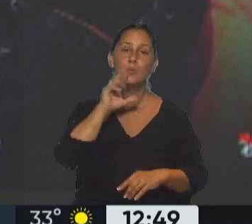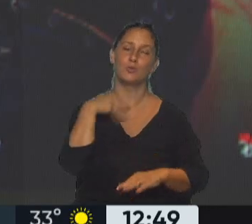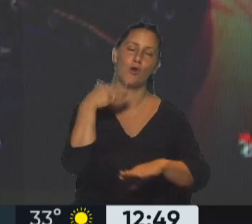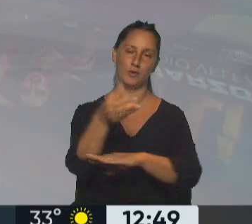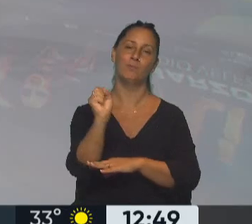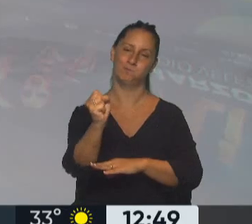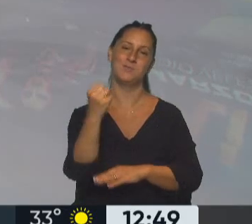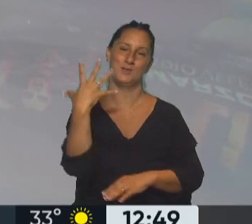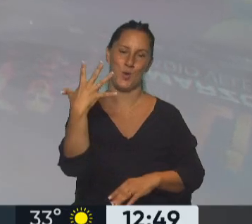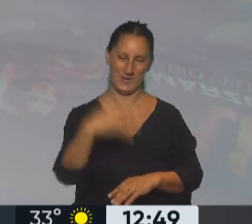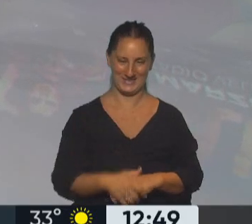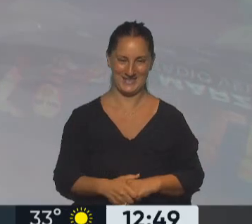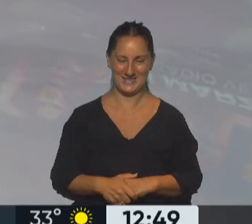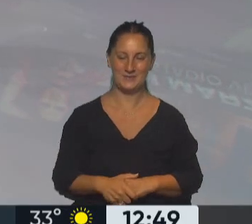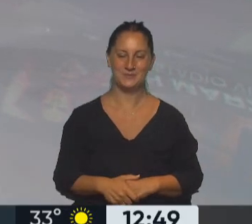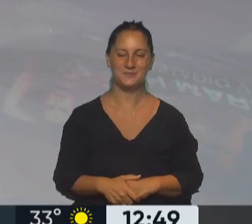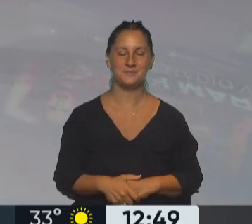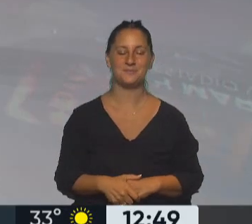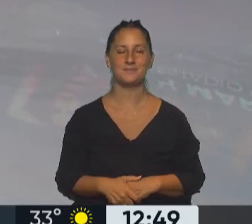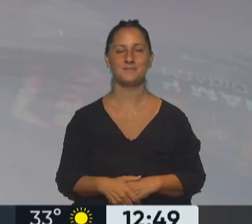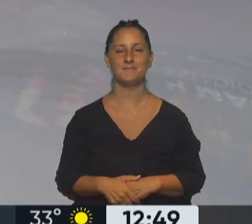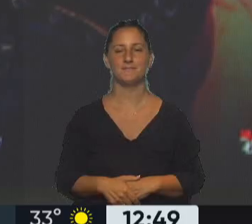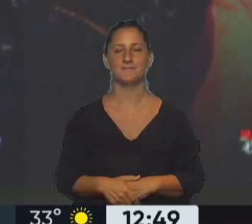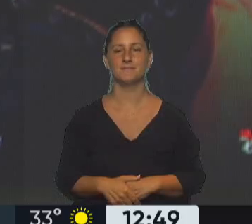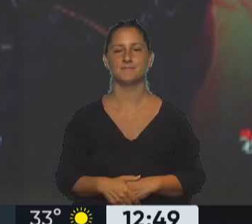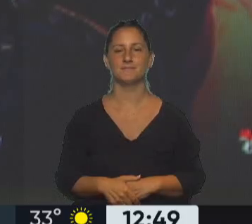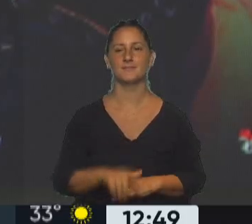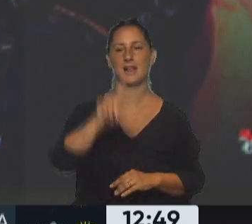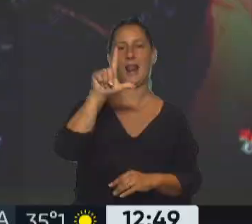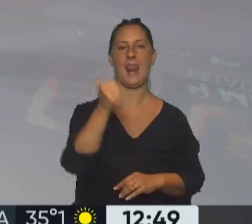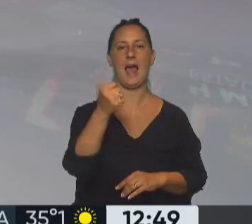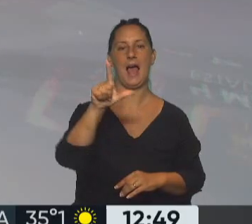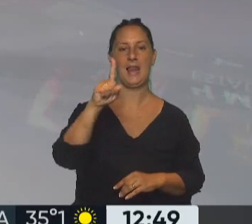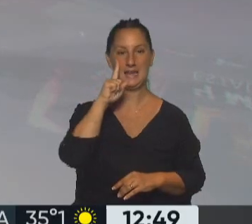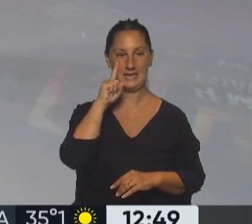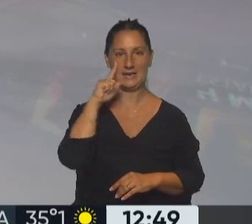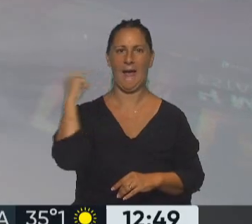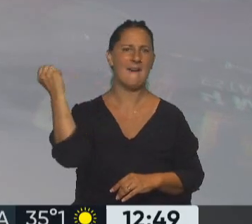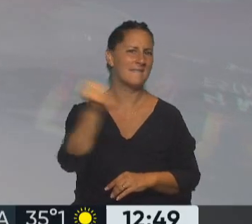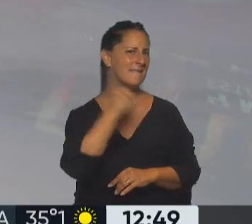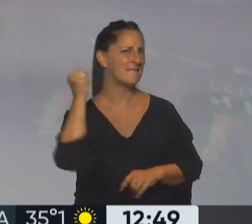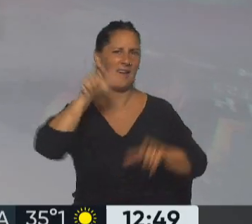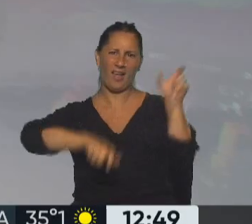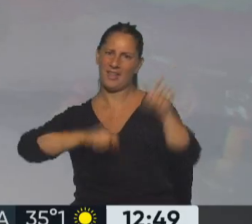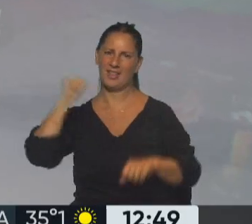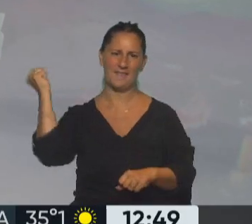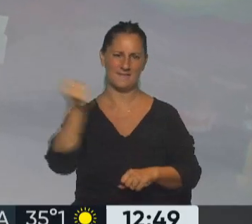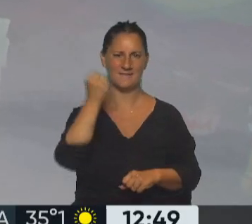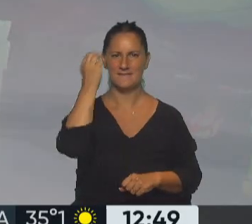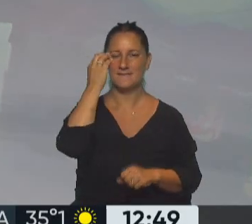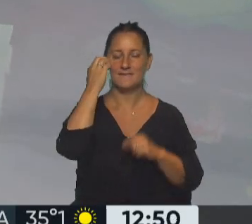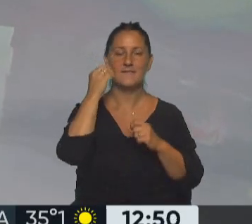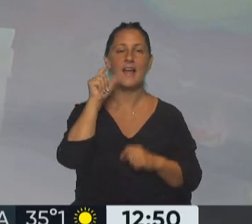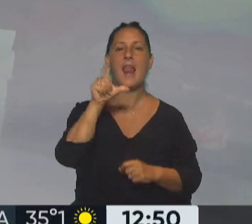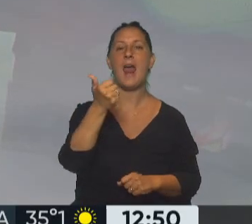Vamos a hablar ahora, después de hacerla desear a la compañera, de Lali, alguien que se hace desear por todo el mundo. Una grande,